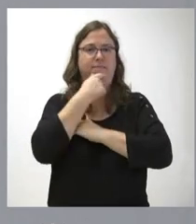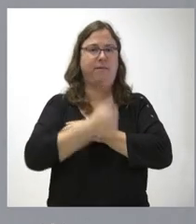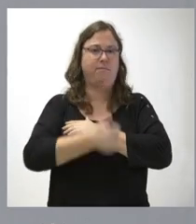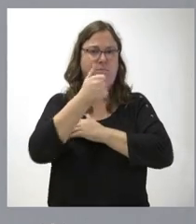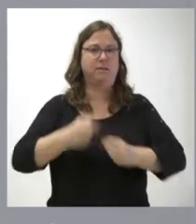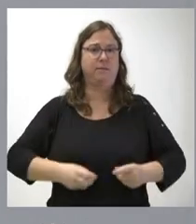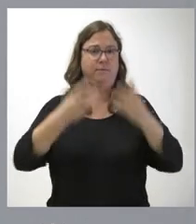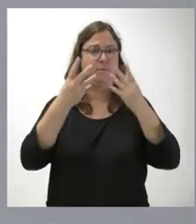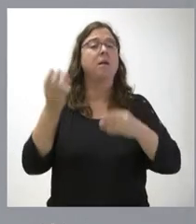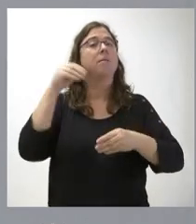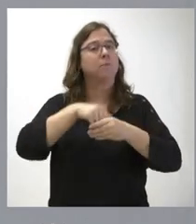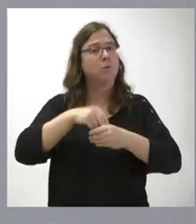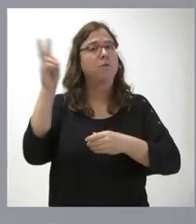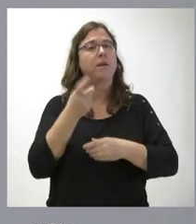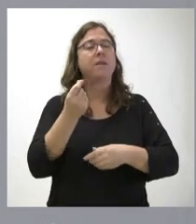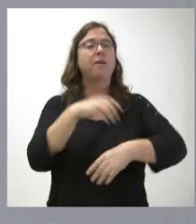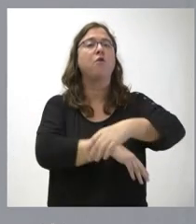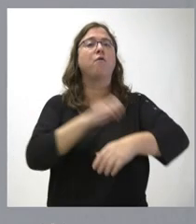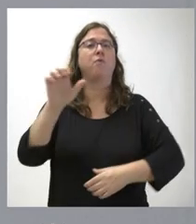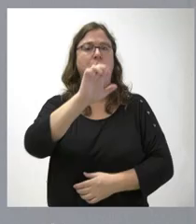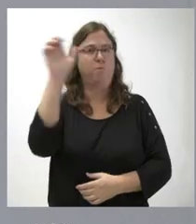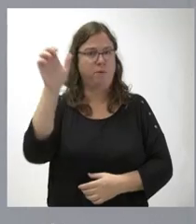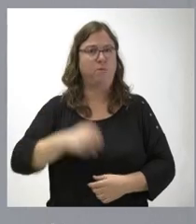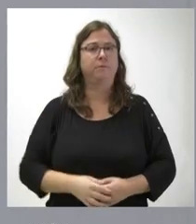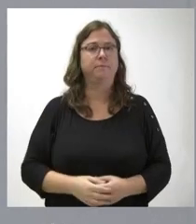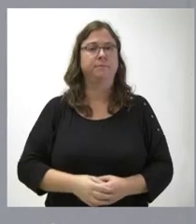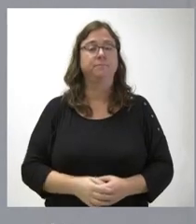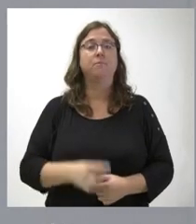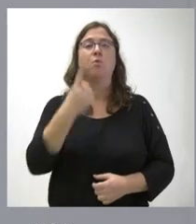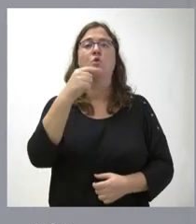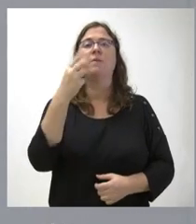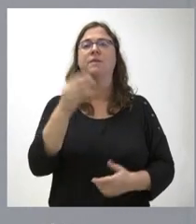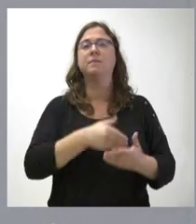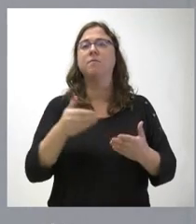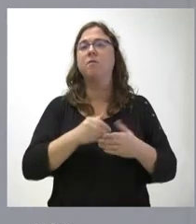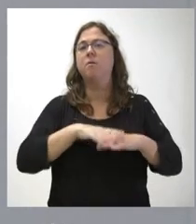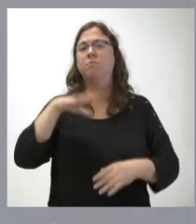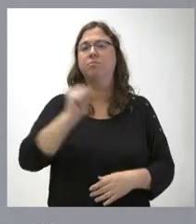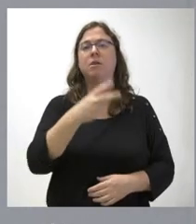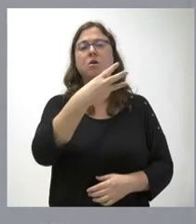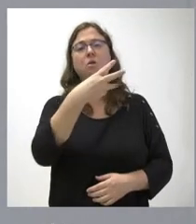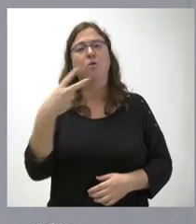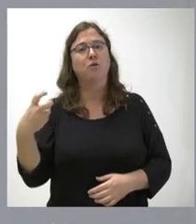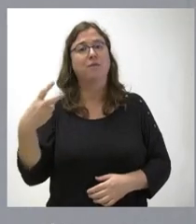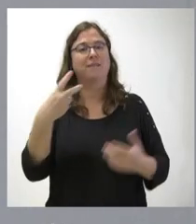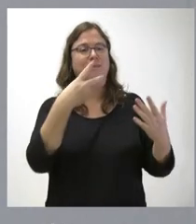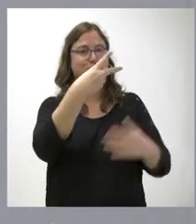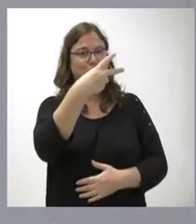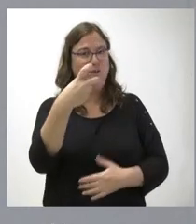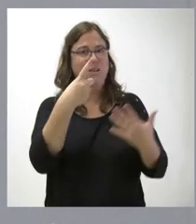financiación también de los fondos europeos 1,3 millones para adquirir 260 camas